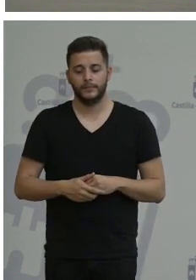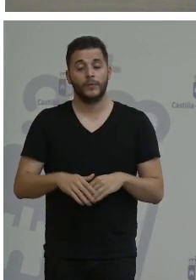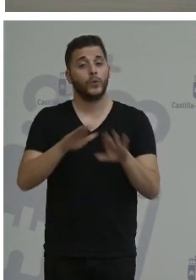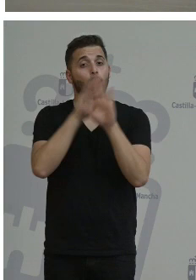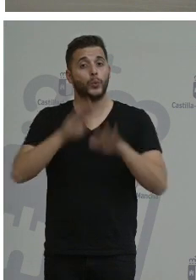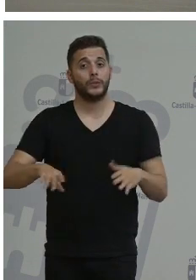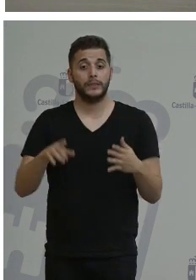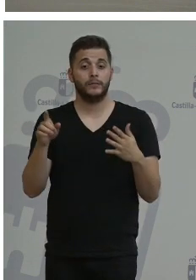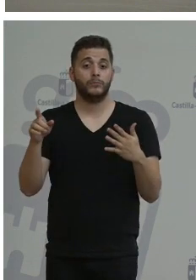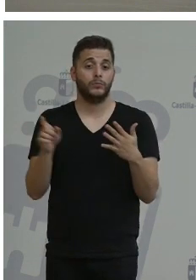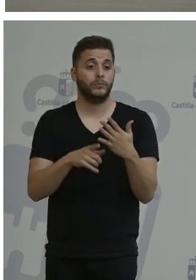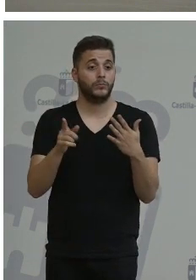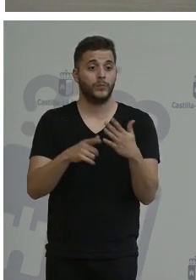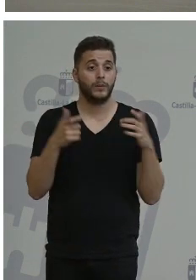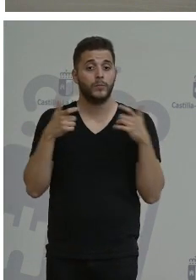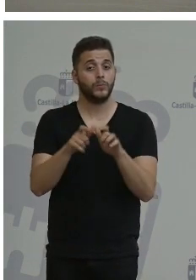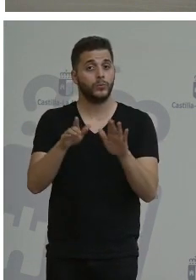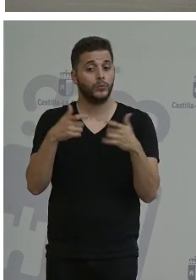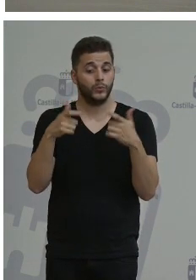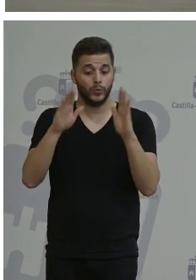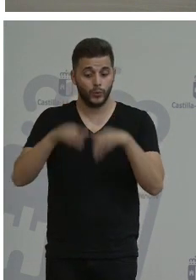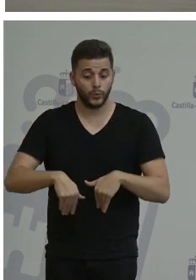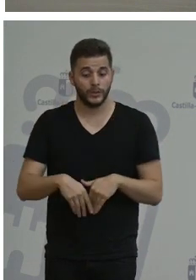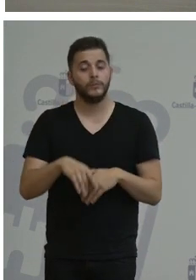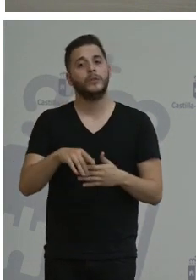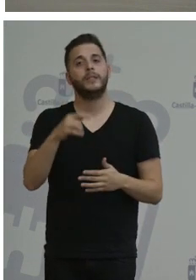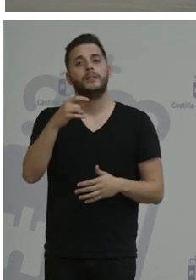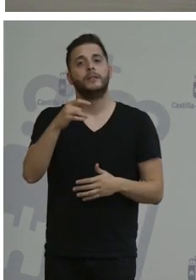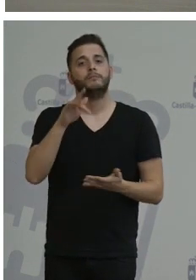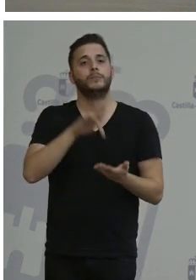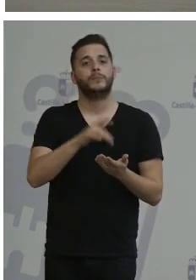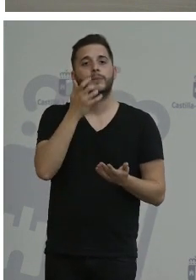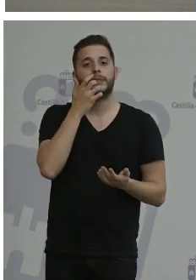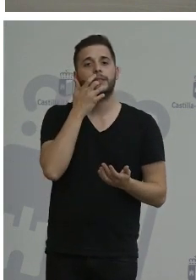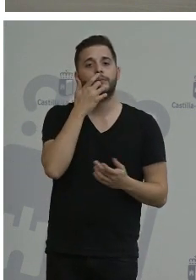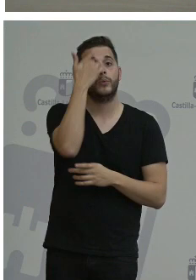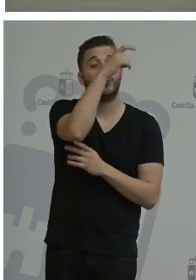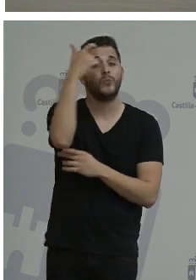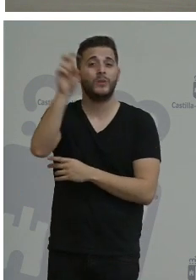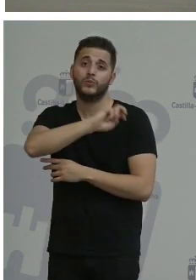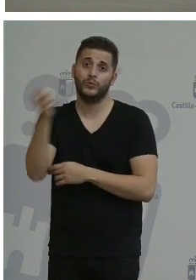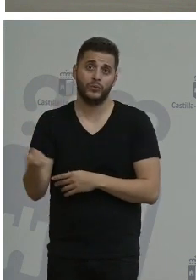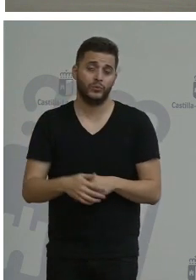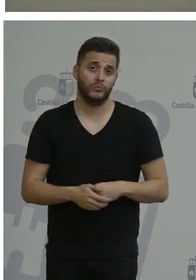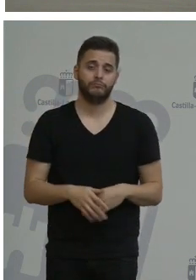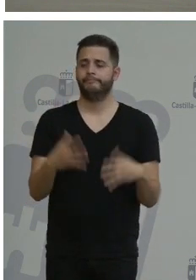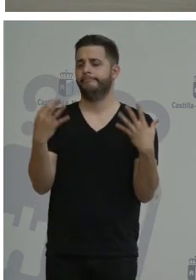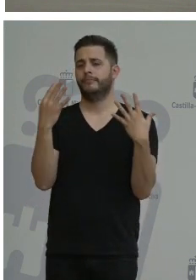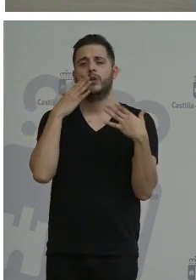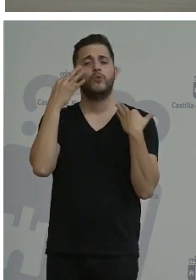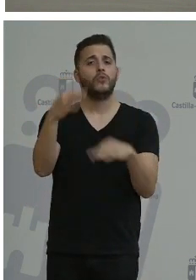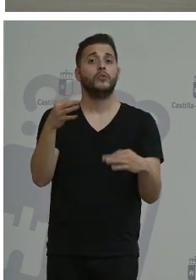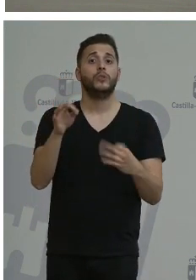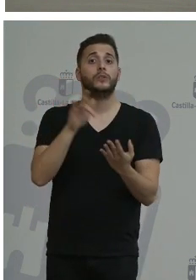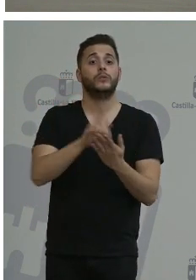punto en este apartado, el destino a otras localidades. Lógicamente, tenemos problemas en